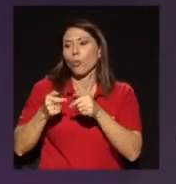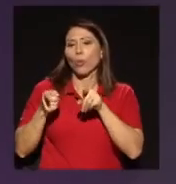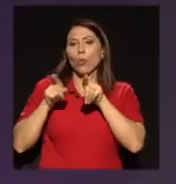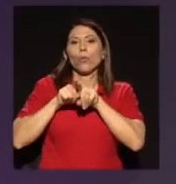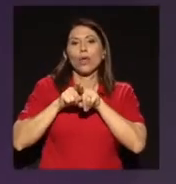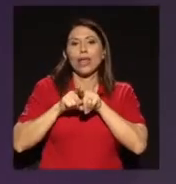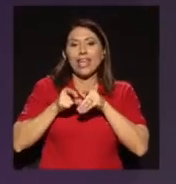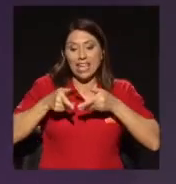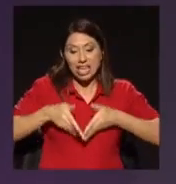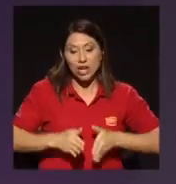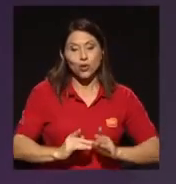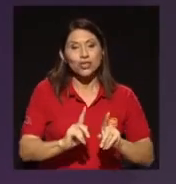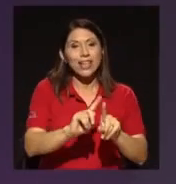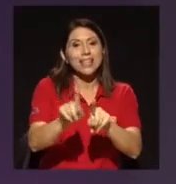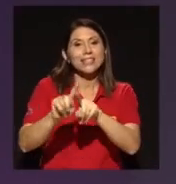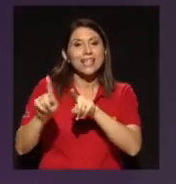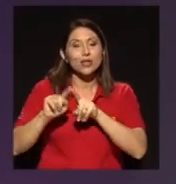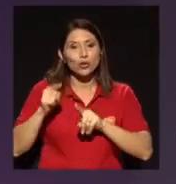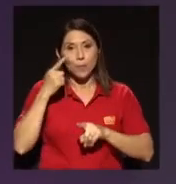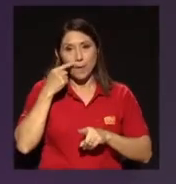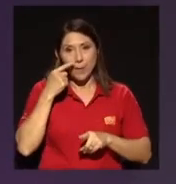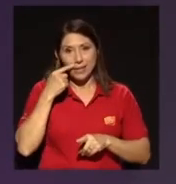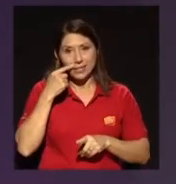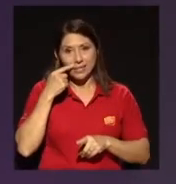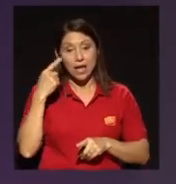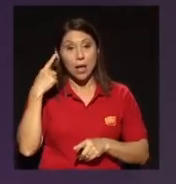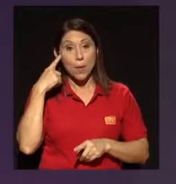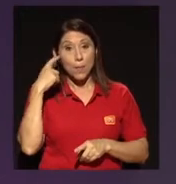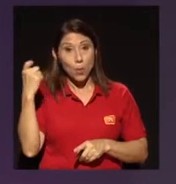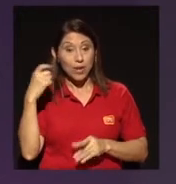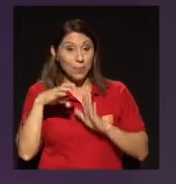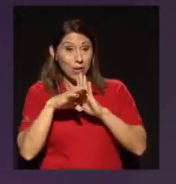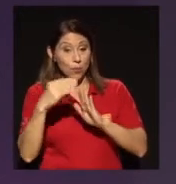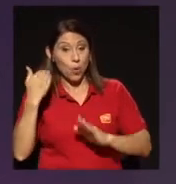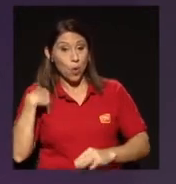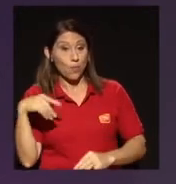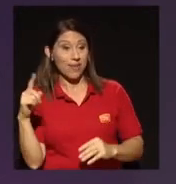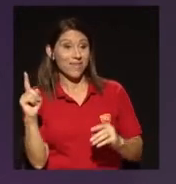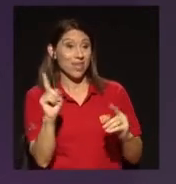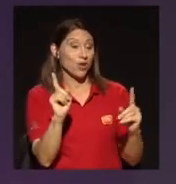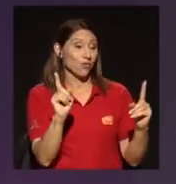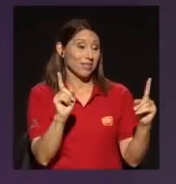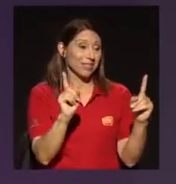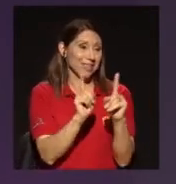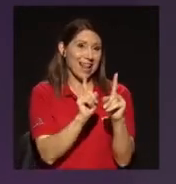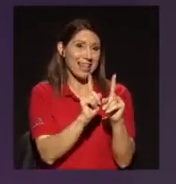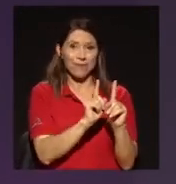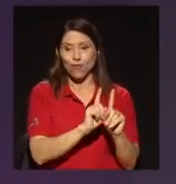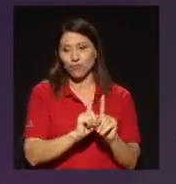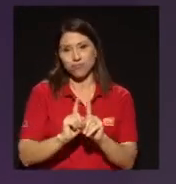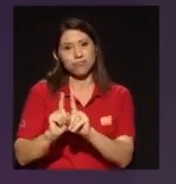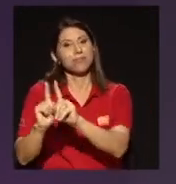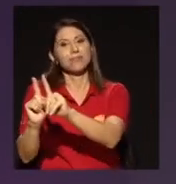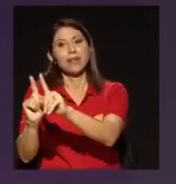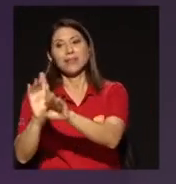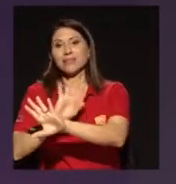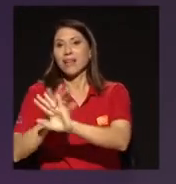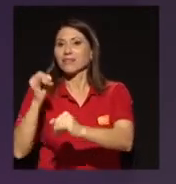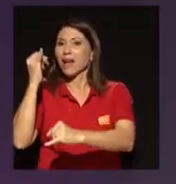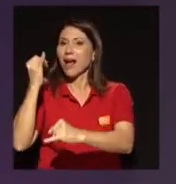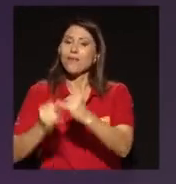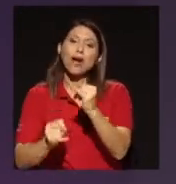primero que vino y se la llevó, ¿verdad? Una vez que se la llevó, se acabaron las mieles. Y empezó el